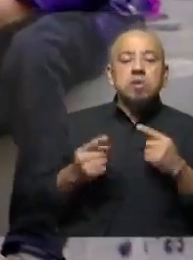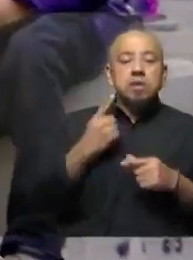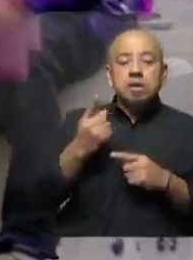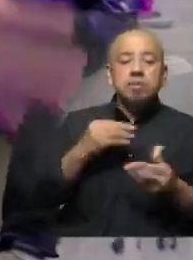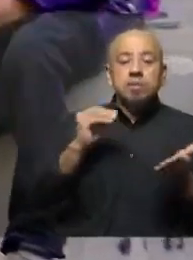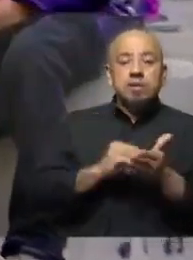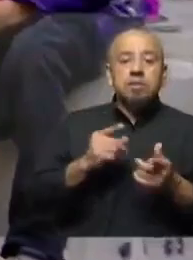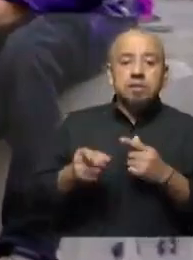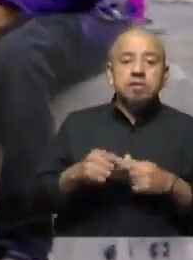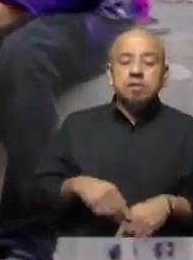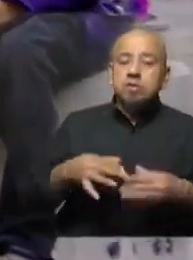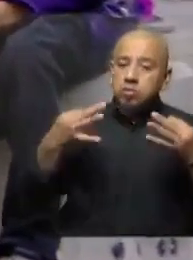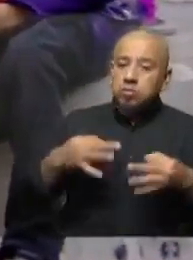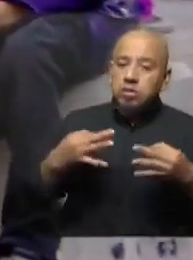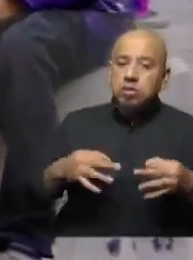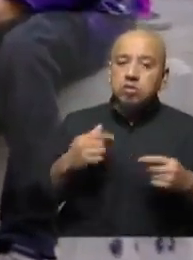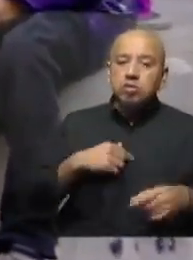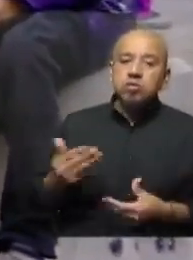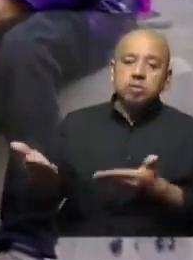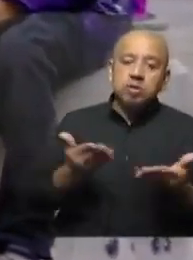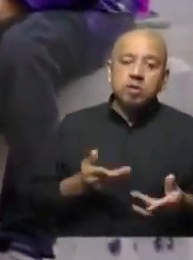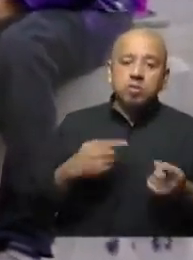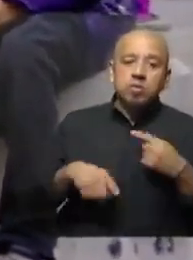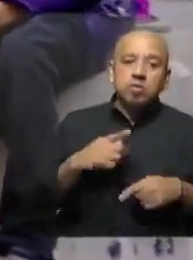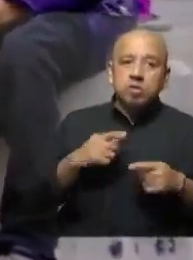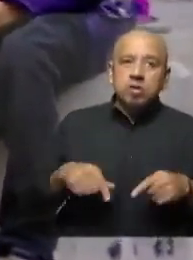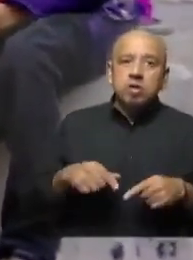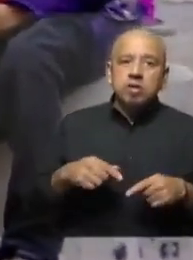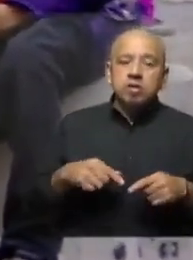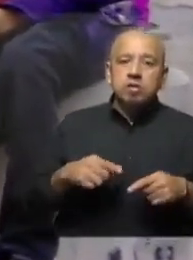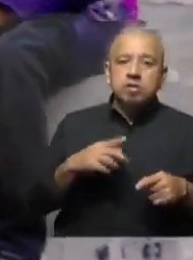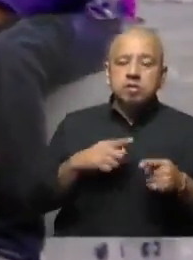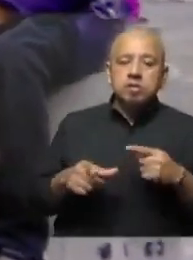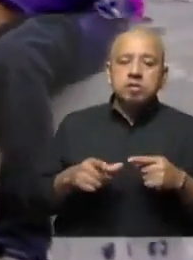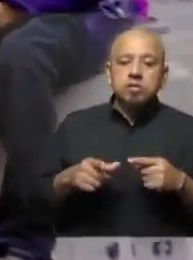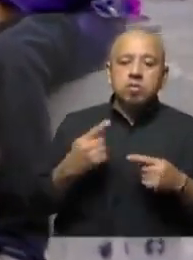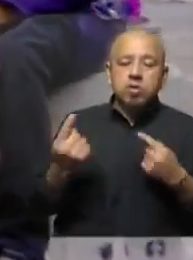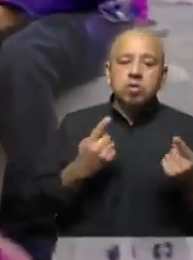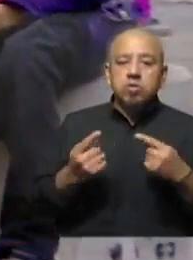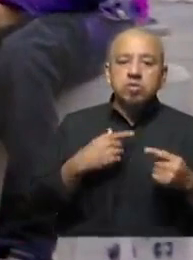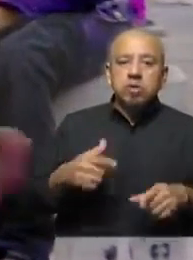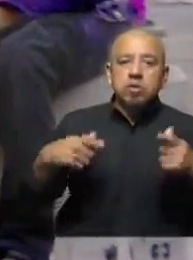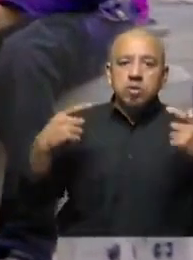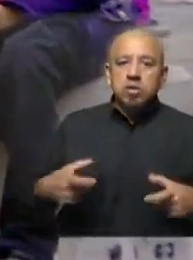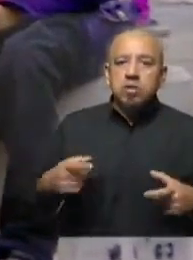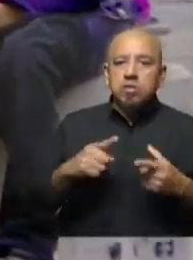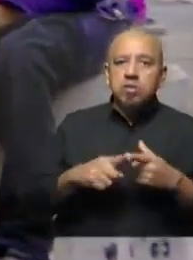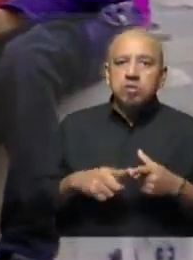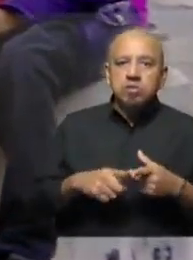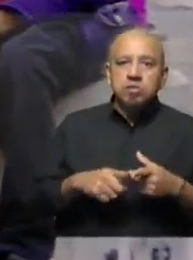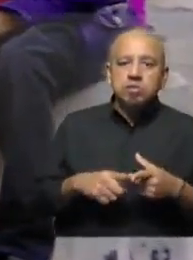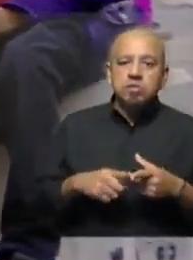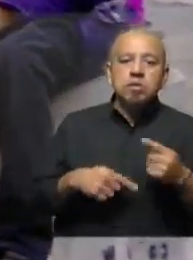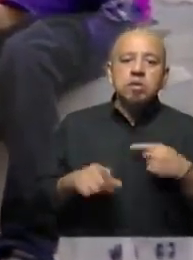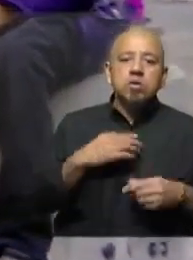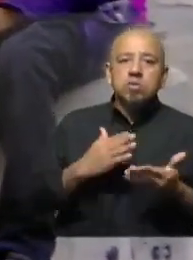show juntas, completo. Nos hemos invitado mucho a los shows una de la otra. Claro, y a los discos. Como que